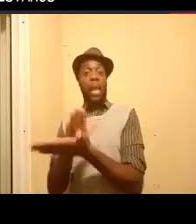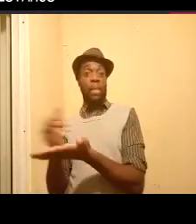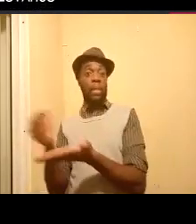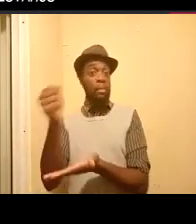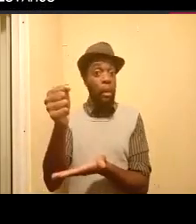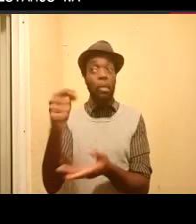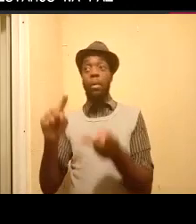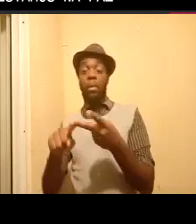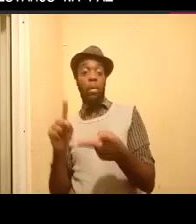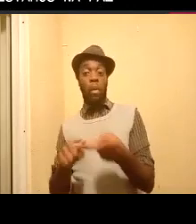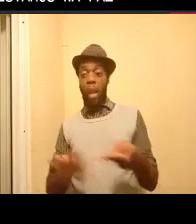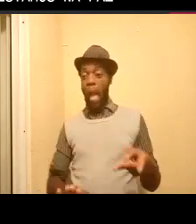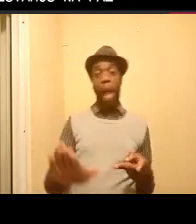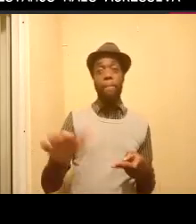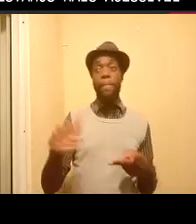accesible.